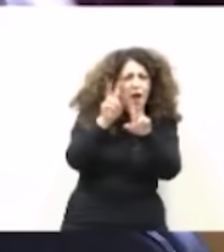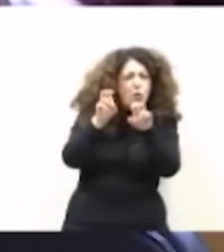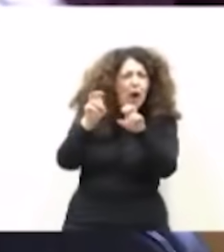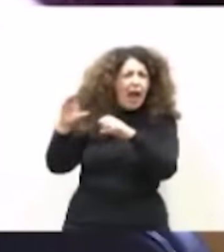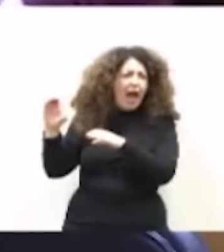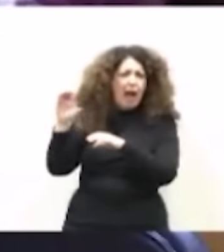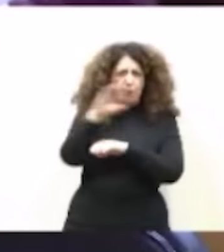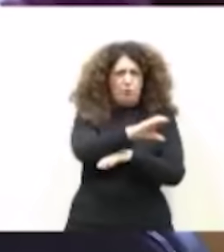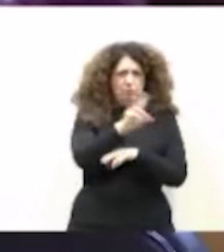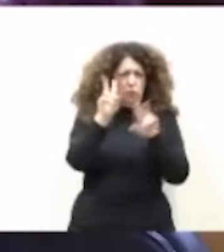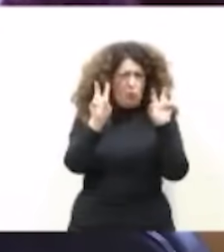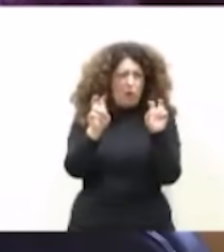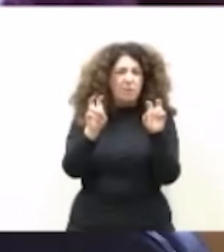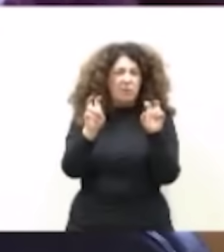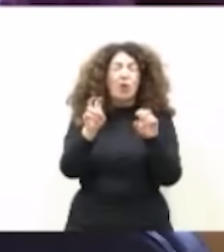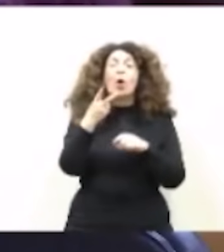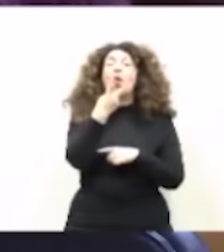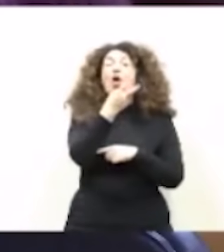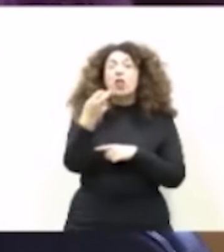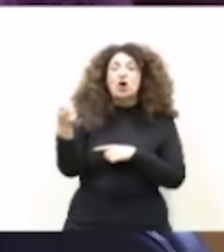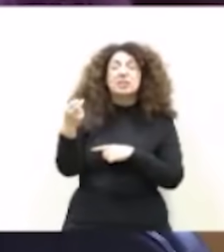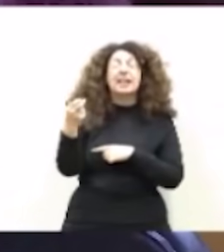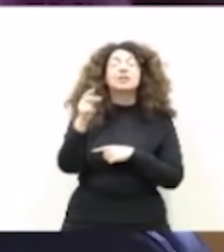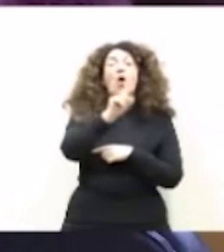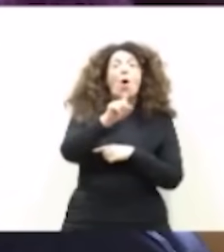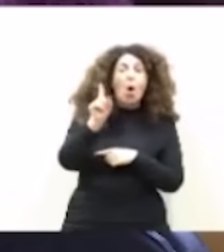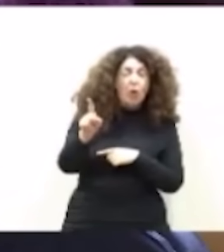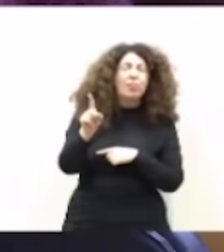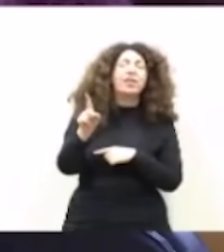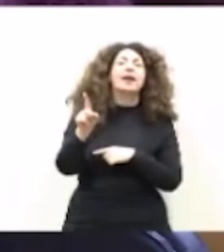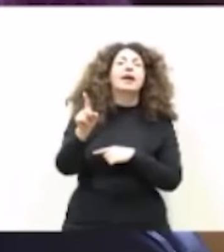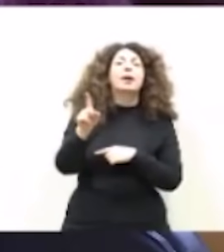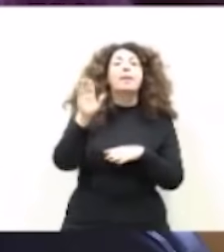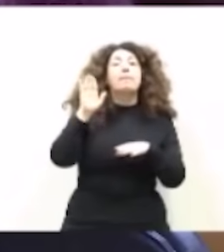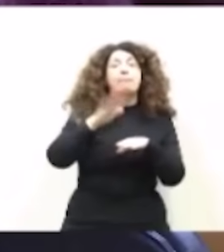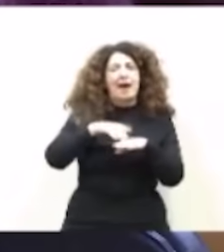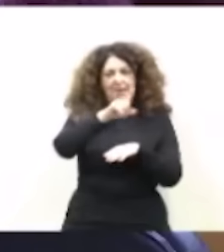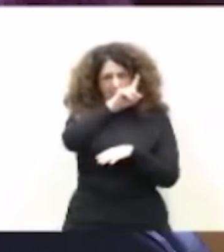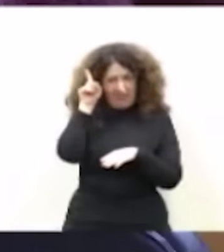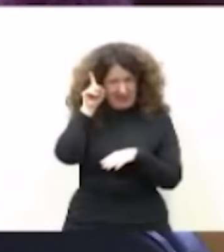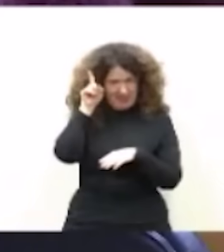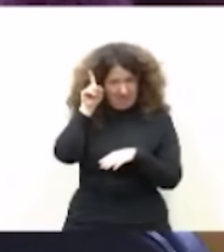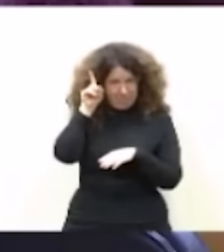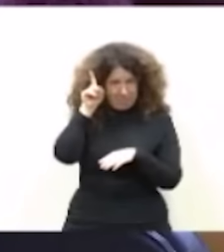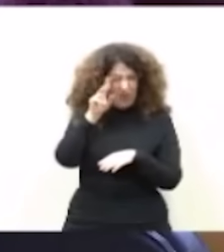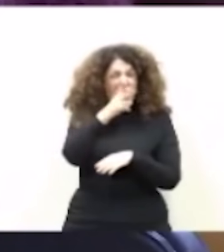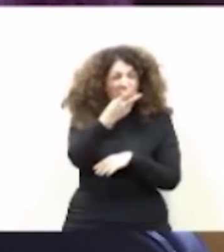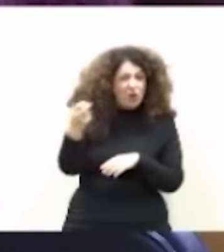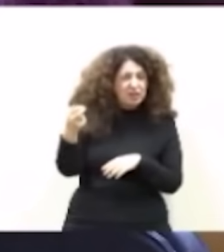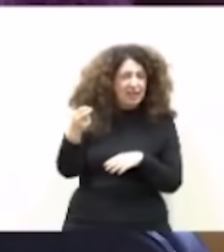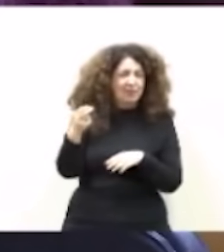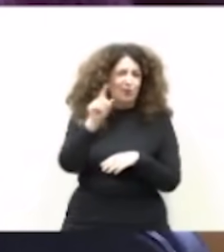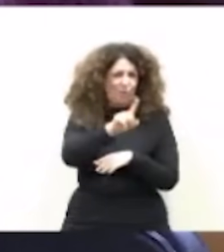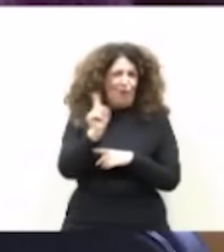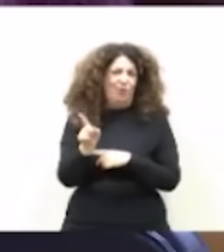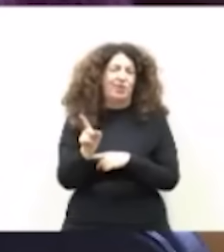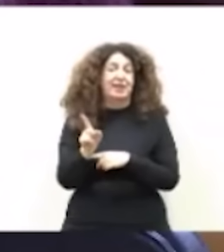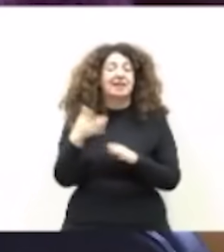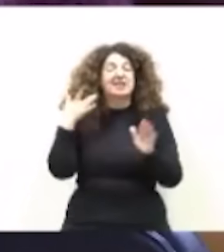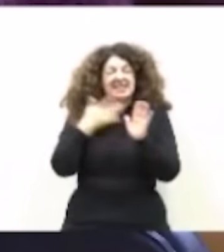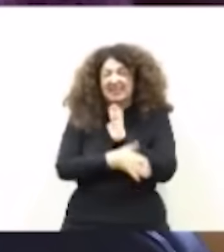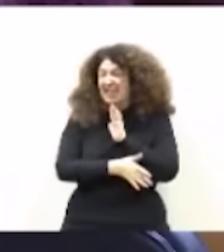preocupe, 211 trenes van a llegar a la Comunidad de Madrid, 211, que van a permitir